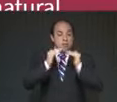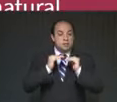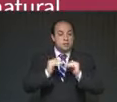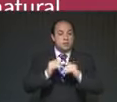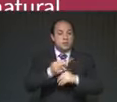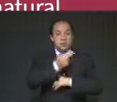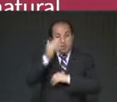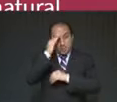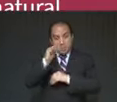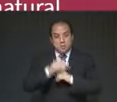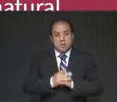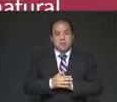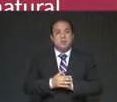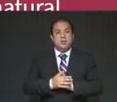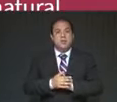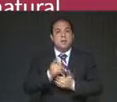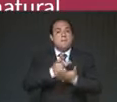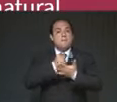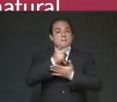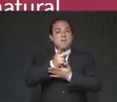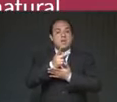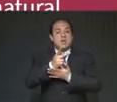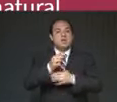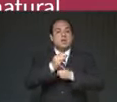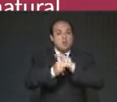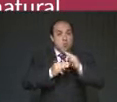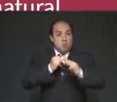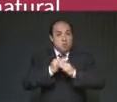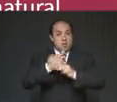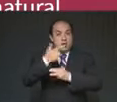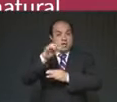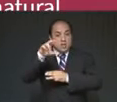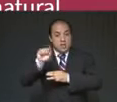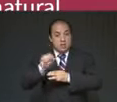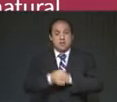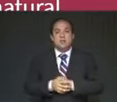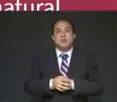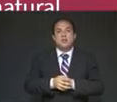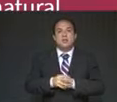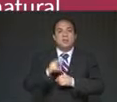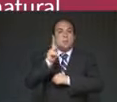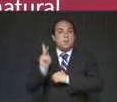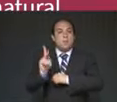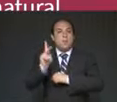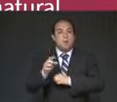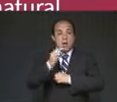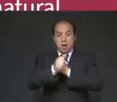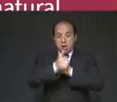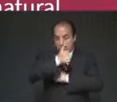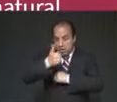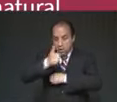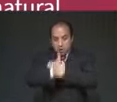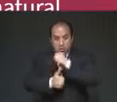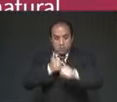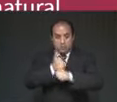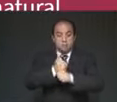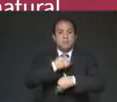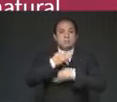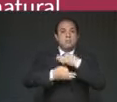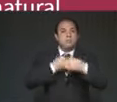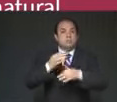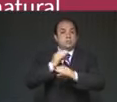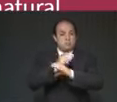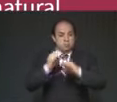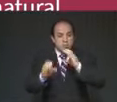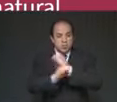Como saben, el Guinness World Records es una obra de referencia que se publica anualmente con la colección de todos los récords mundiales, de un montón de